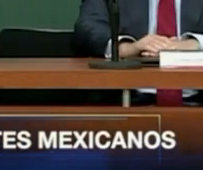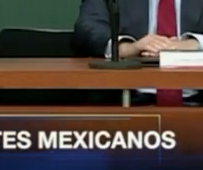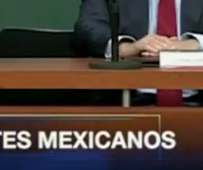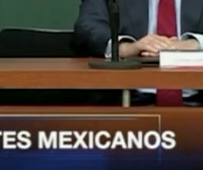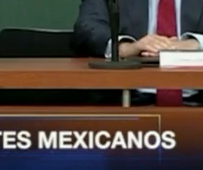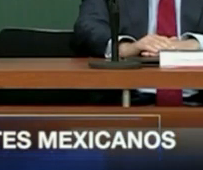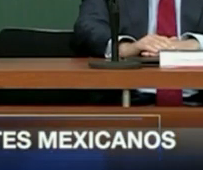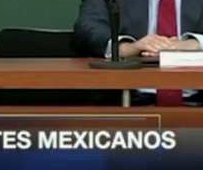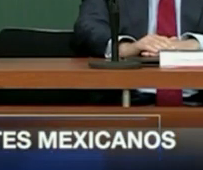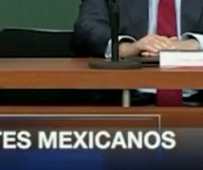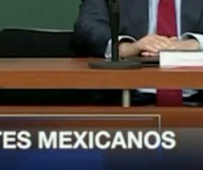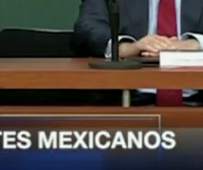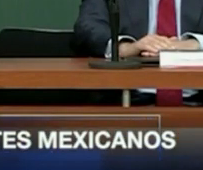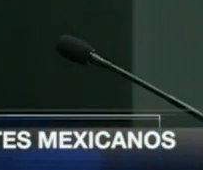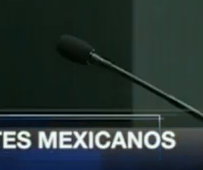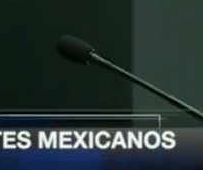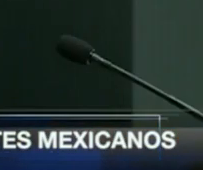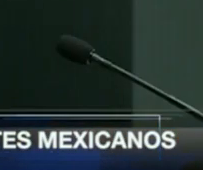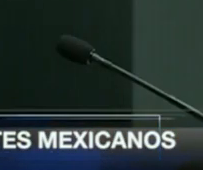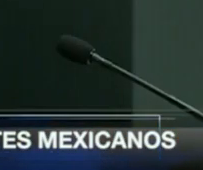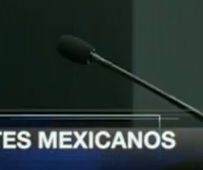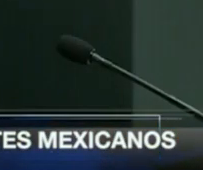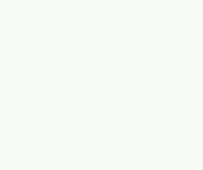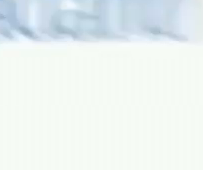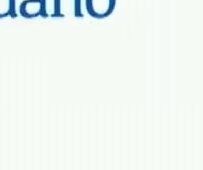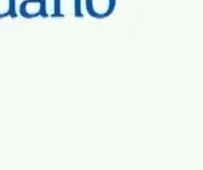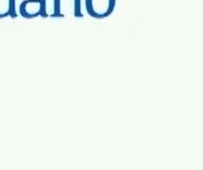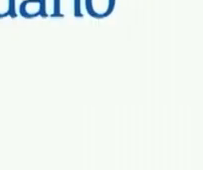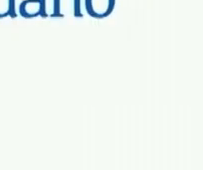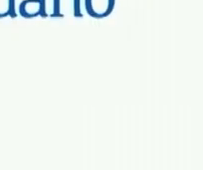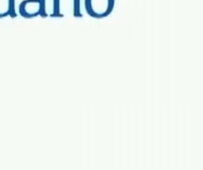la defensa de los derechos a los migrantes en Estados Unidos.